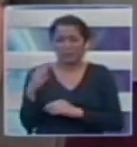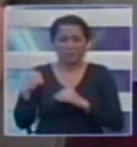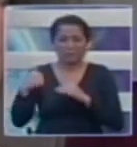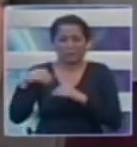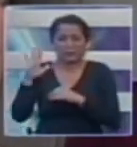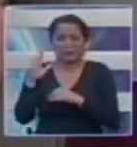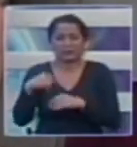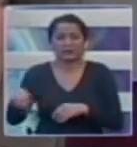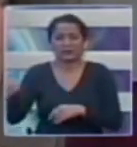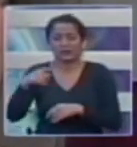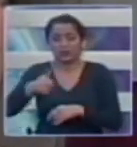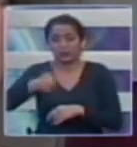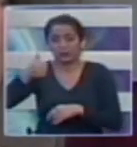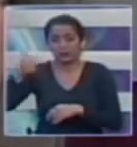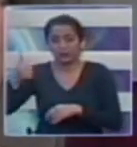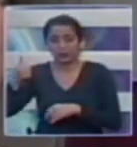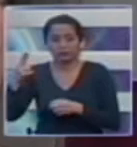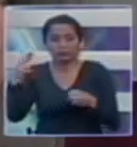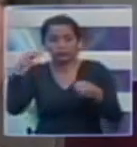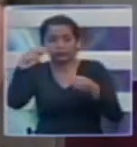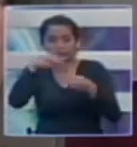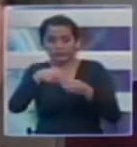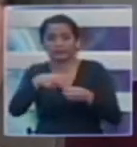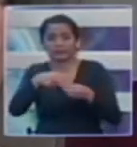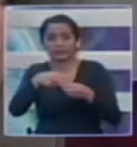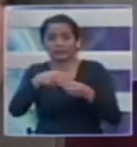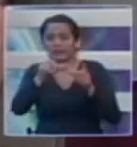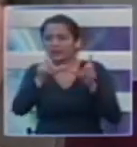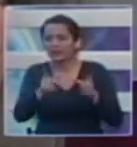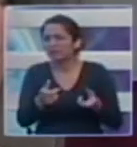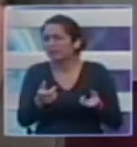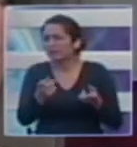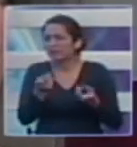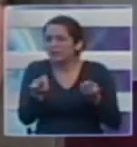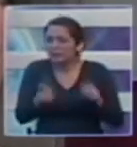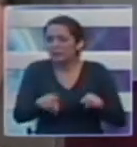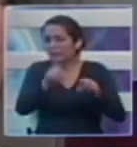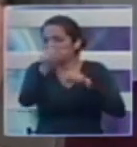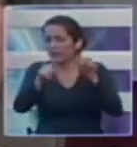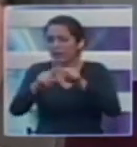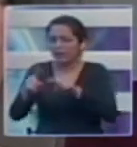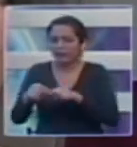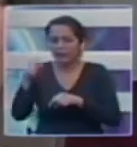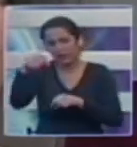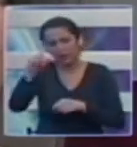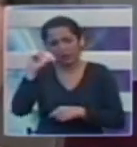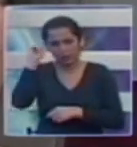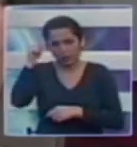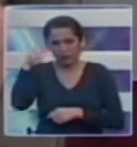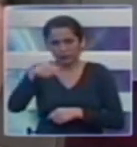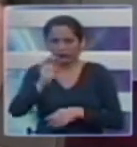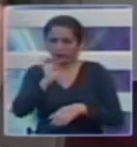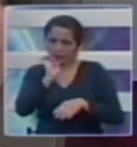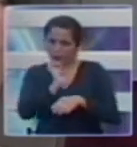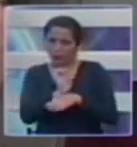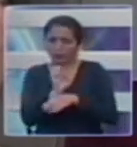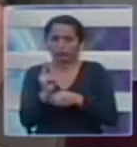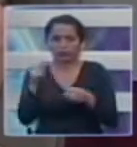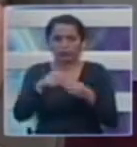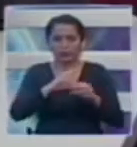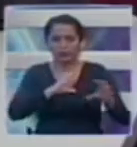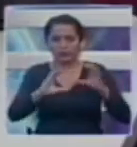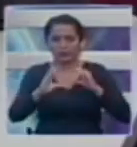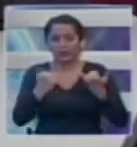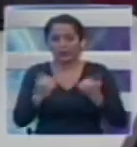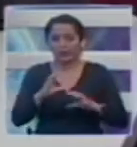amplia variedad de actores que incluyen a la sociedad civil, gobiernos municipales y al sector privado también. Yo quiero darle la bienvenida a Holbach